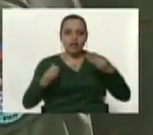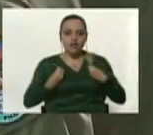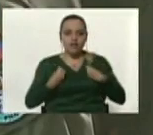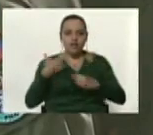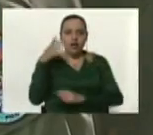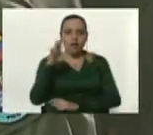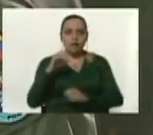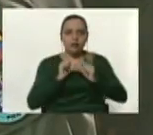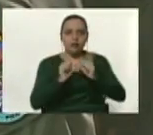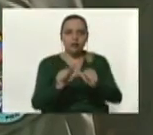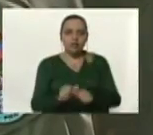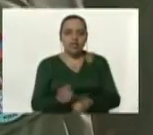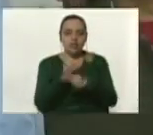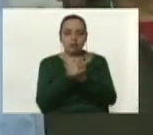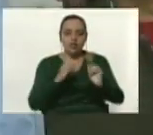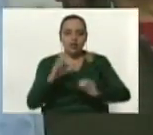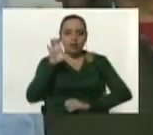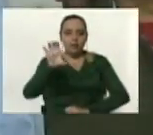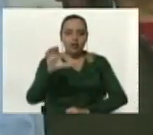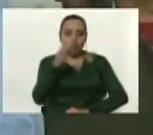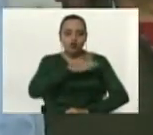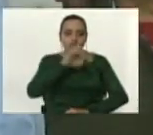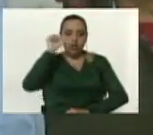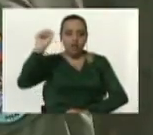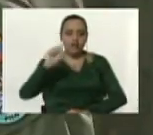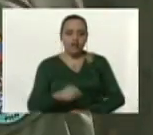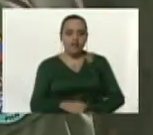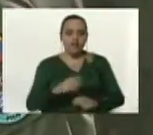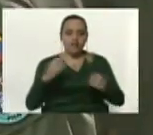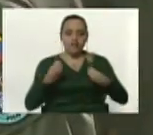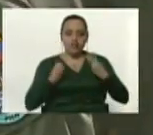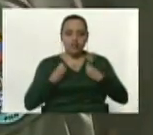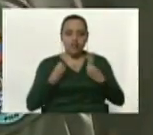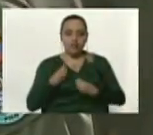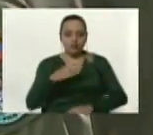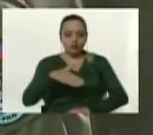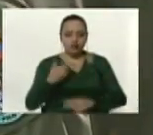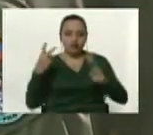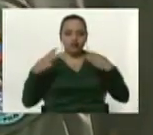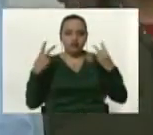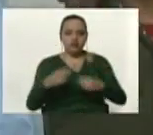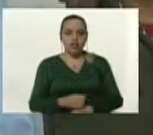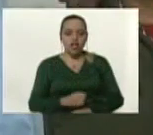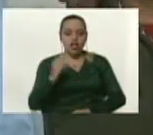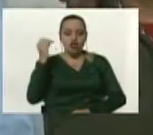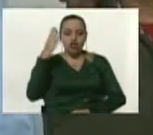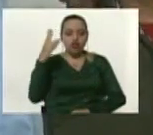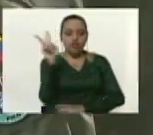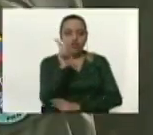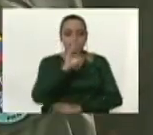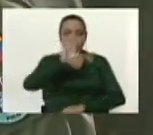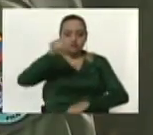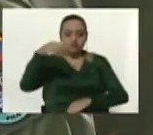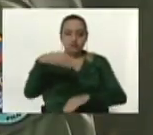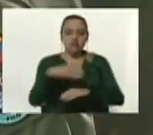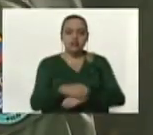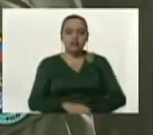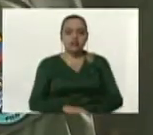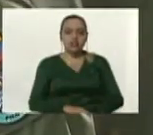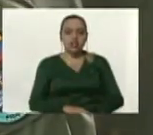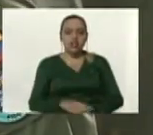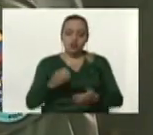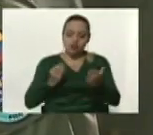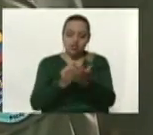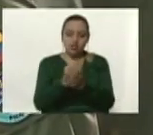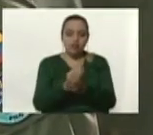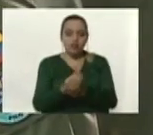sigue. Independencia y patria socialista. Viviremos y venceremos. El sol de Venezuela nace en el Esequibo. Nace en el Esequibo. Leales siempre.